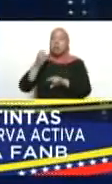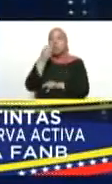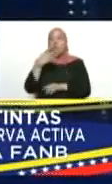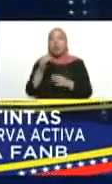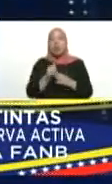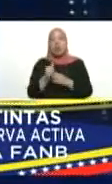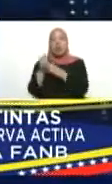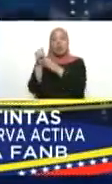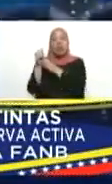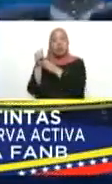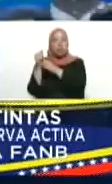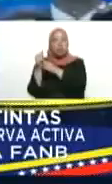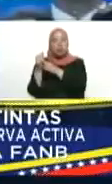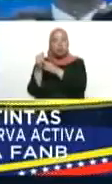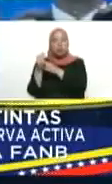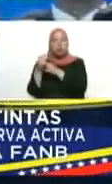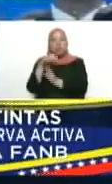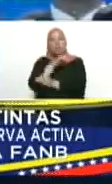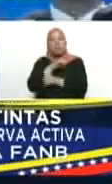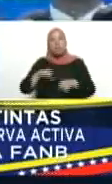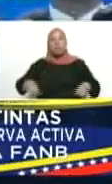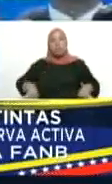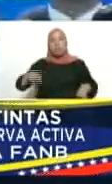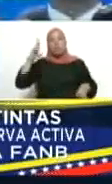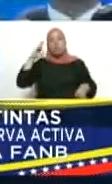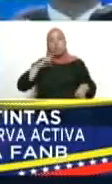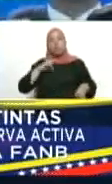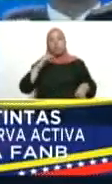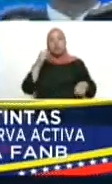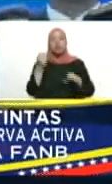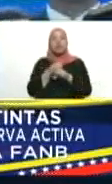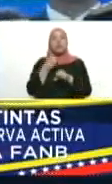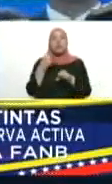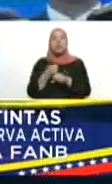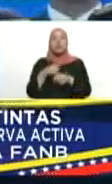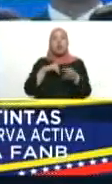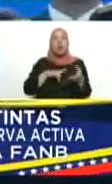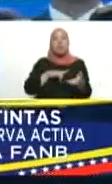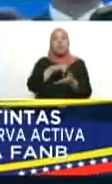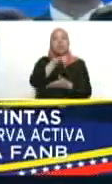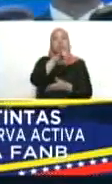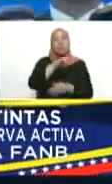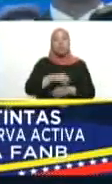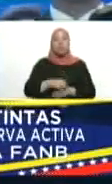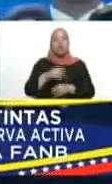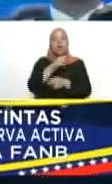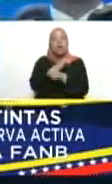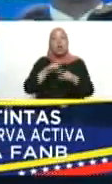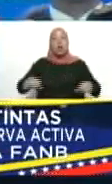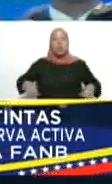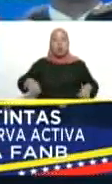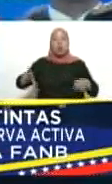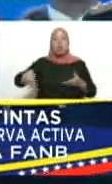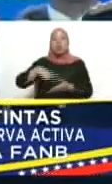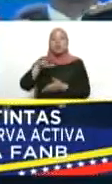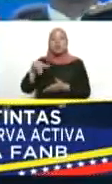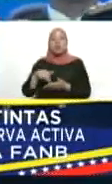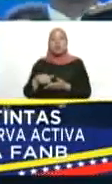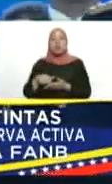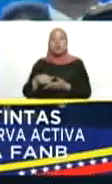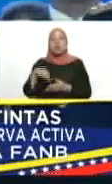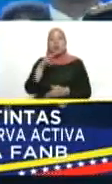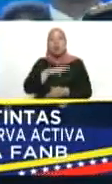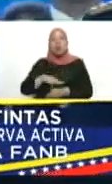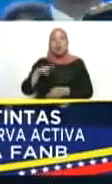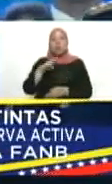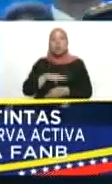liderazgo para el ejército, la armada, la aviación, la Guardia Nacional Bolivariana, la Milicia